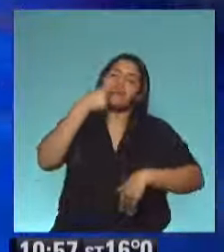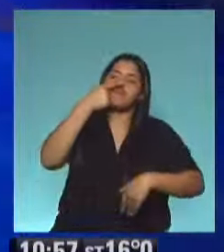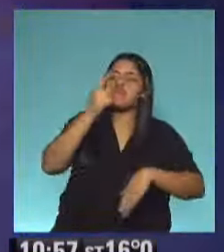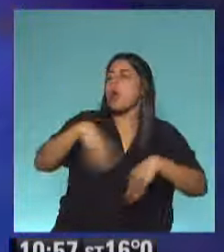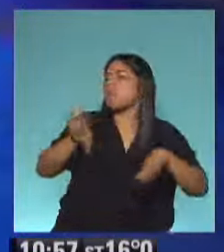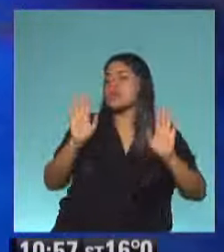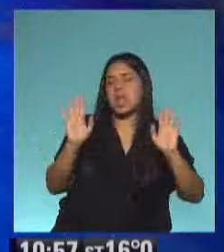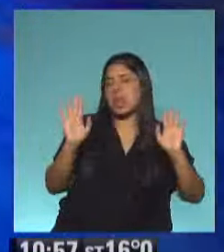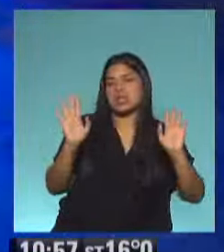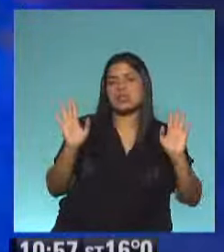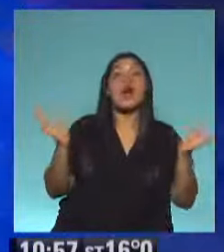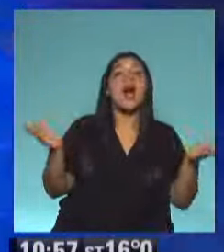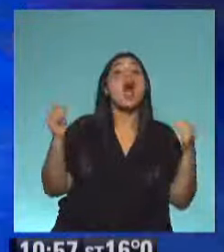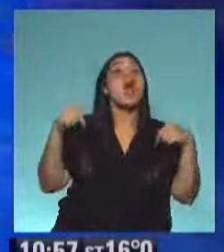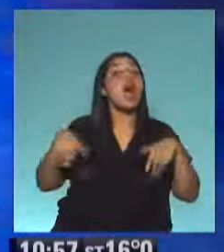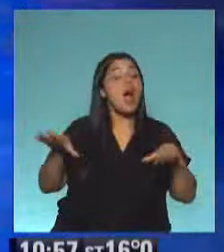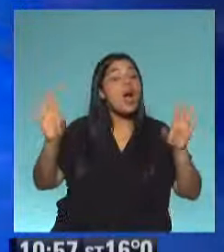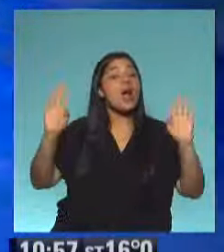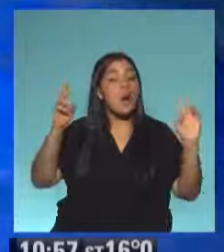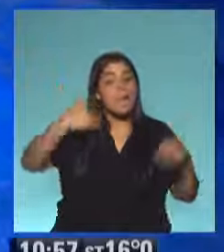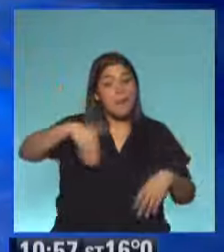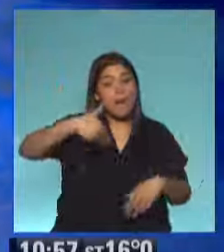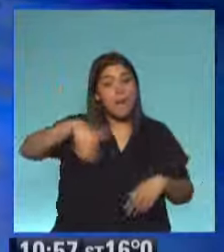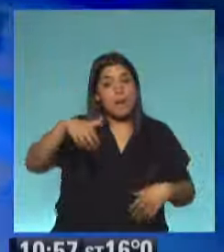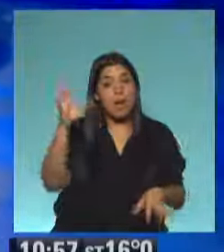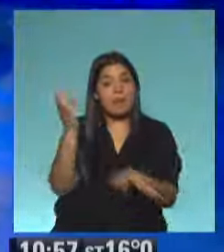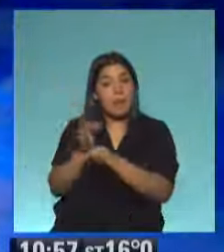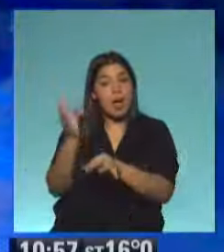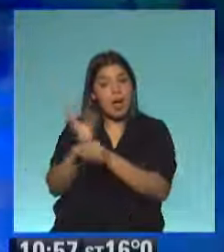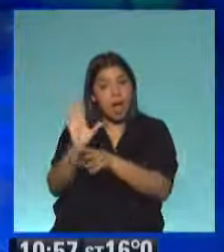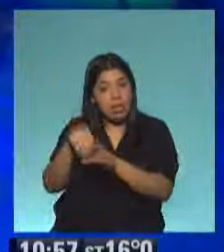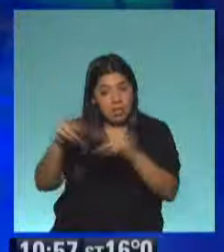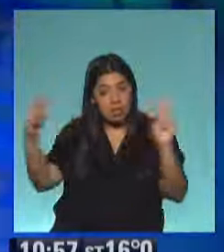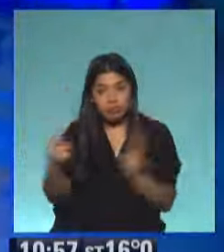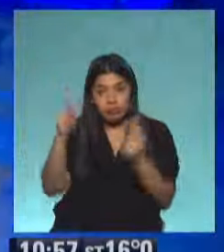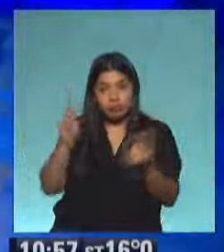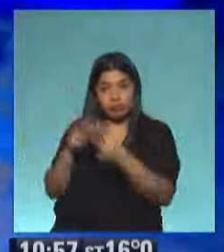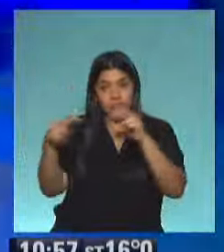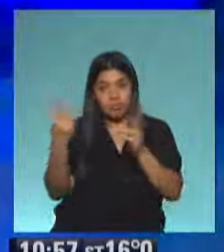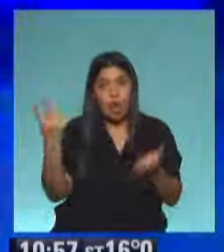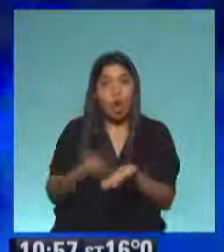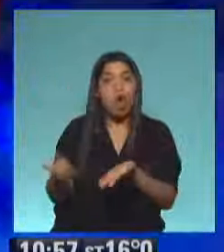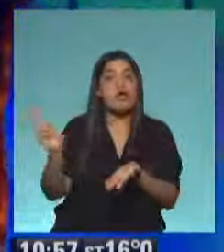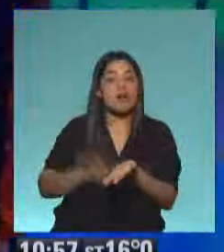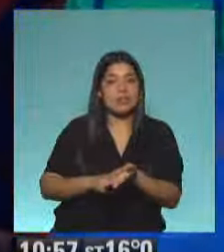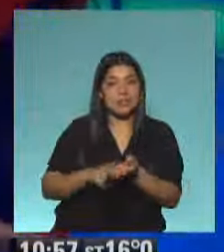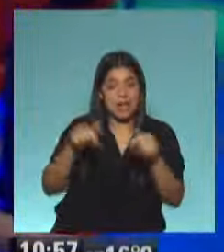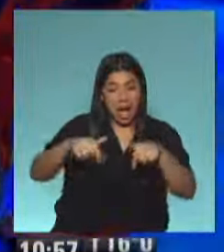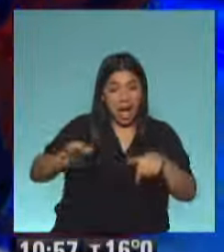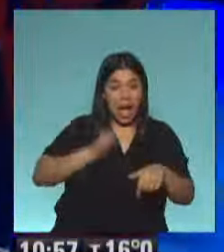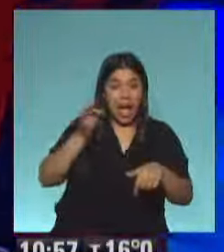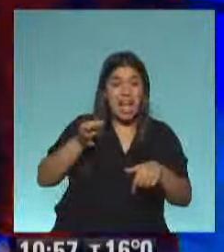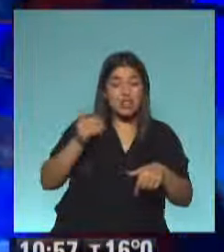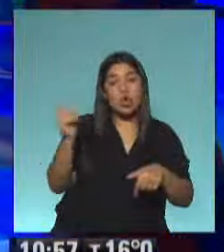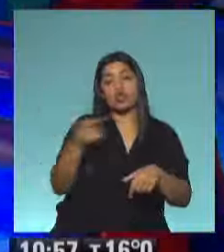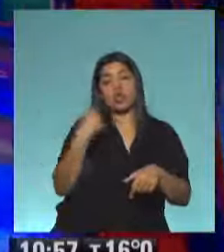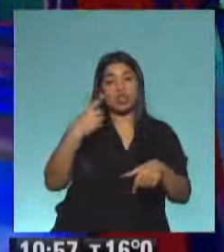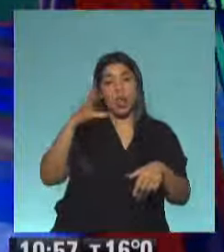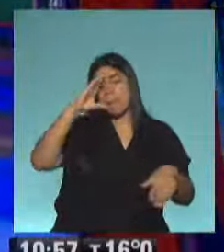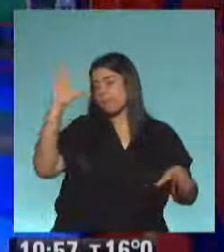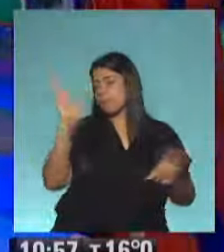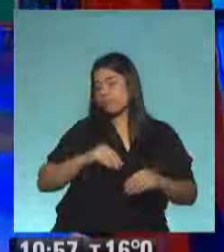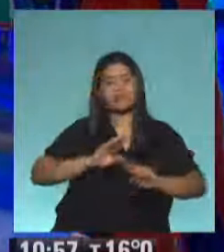la escuela pronto nos volveremos a ver. Este año nunca más será